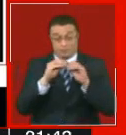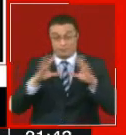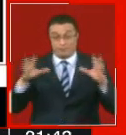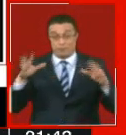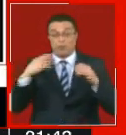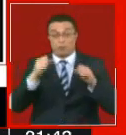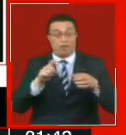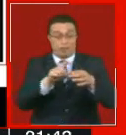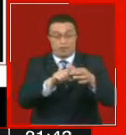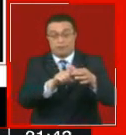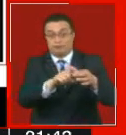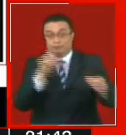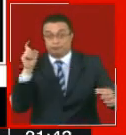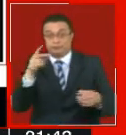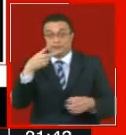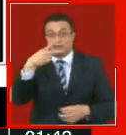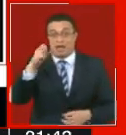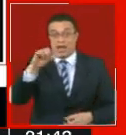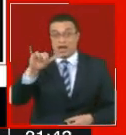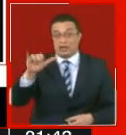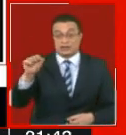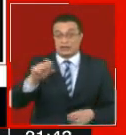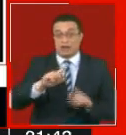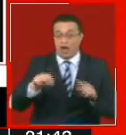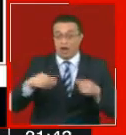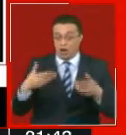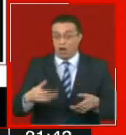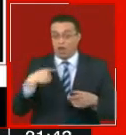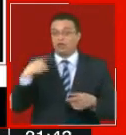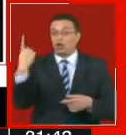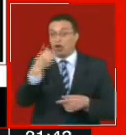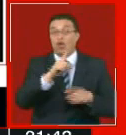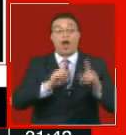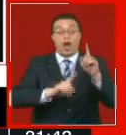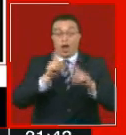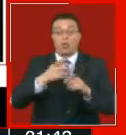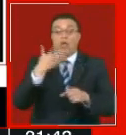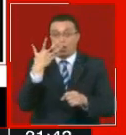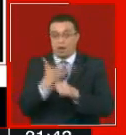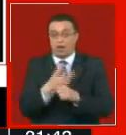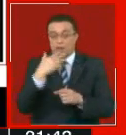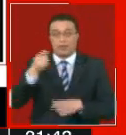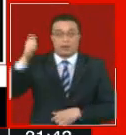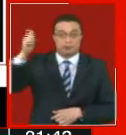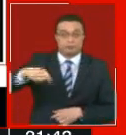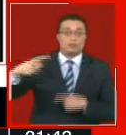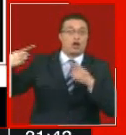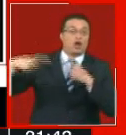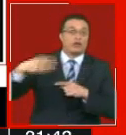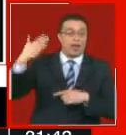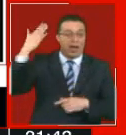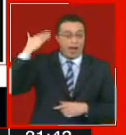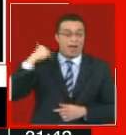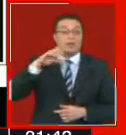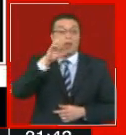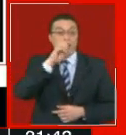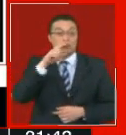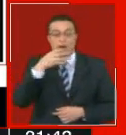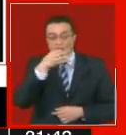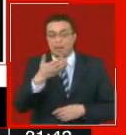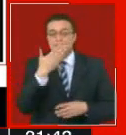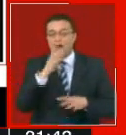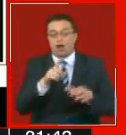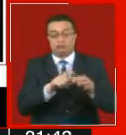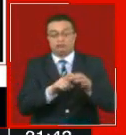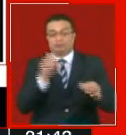salirnos me imagino de esa instancia e del horizonte Porque eran muchos después del fallo que tuvimos con Perú los que sostenían que había que